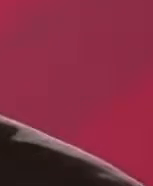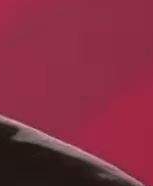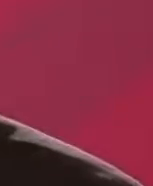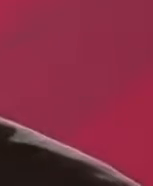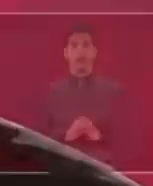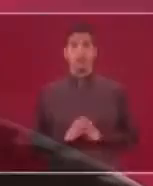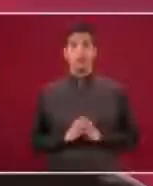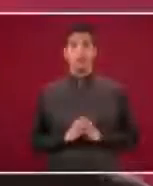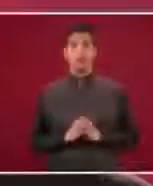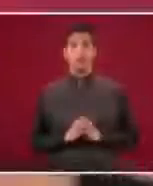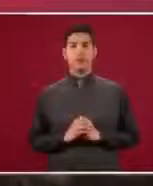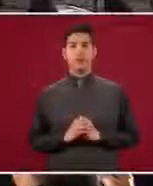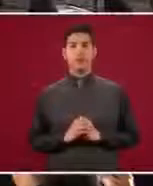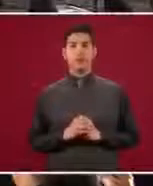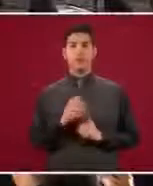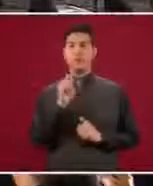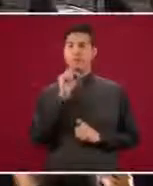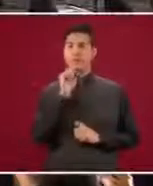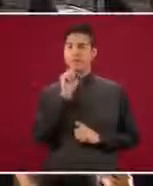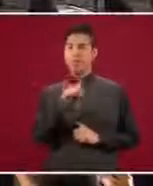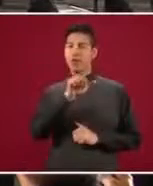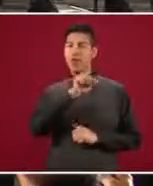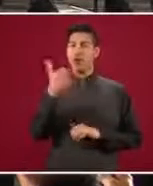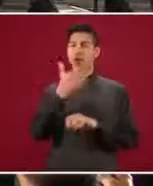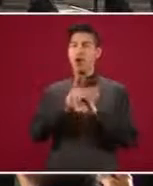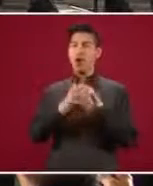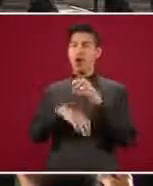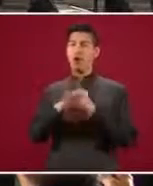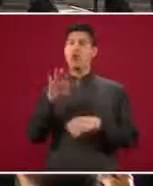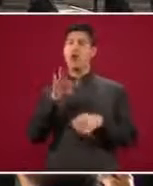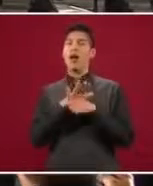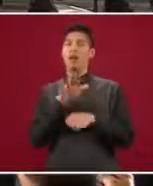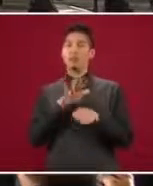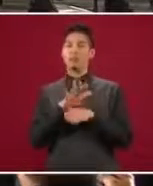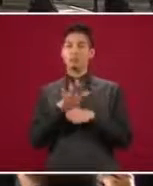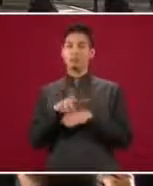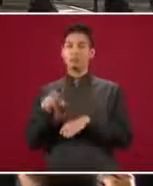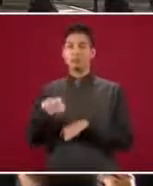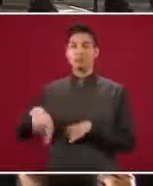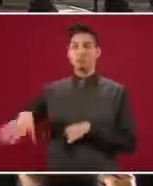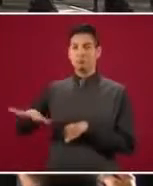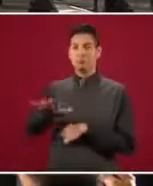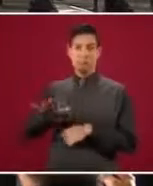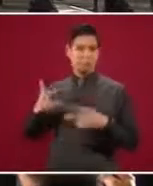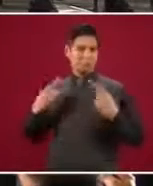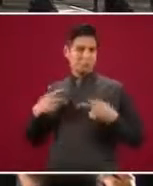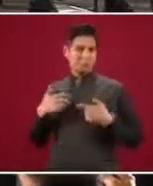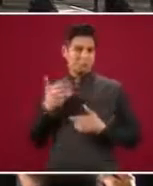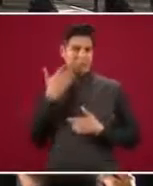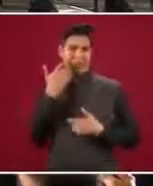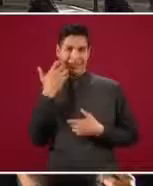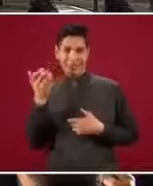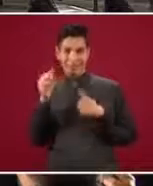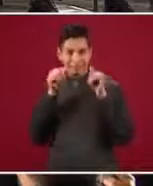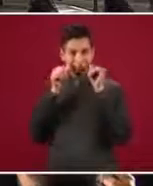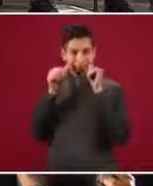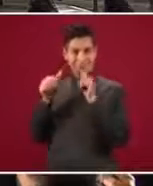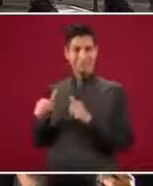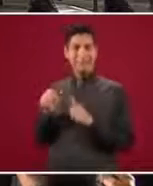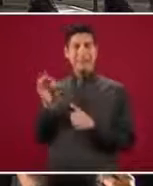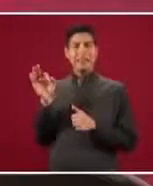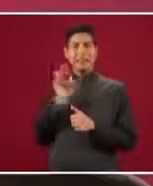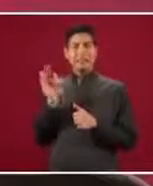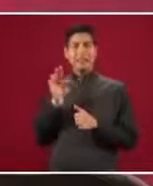la oferta. Y otro elemento que es la demanda. Y la demanda efectivamente tiene que ver con estos problemas